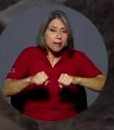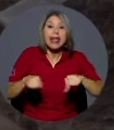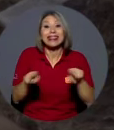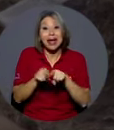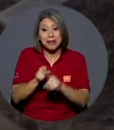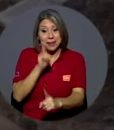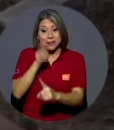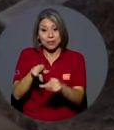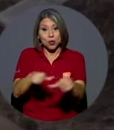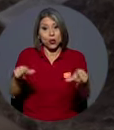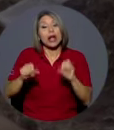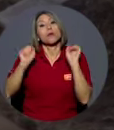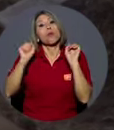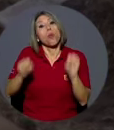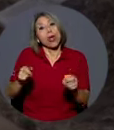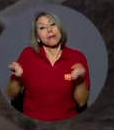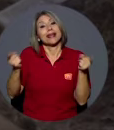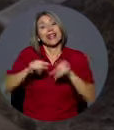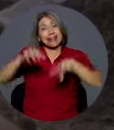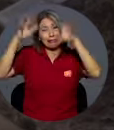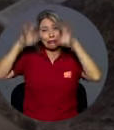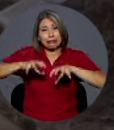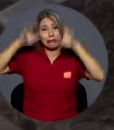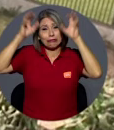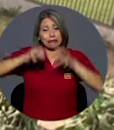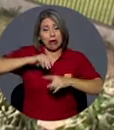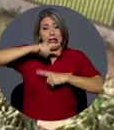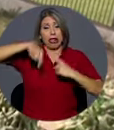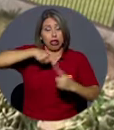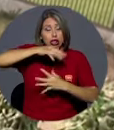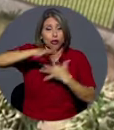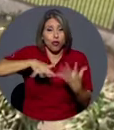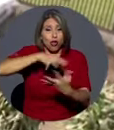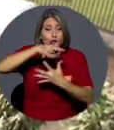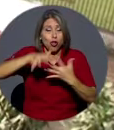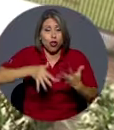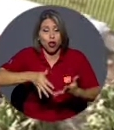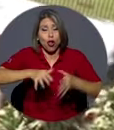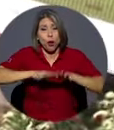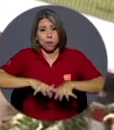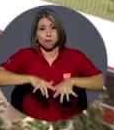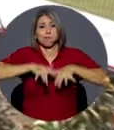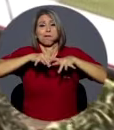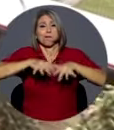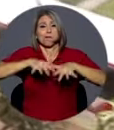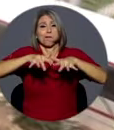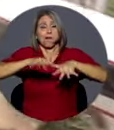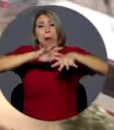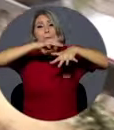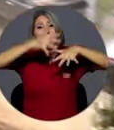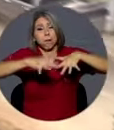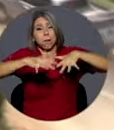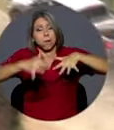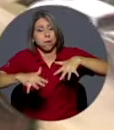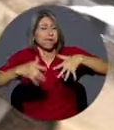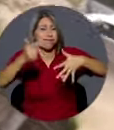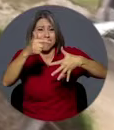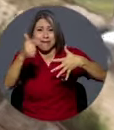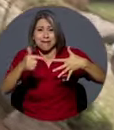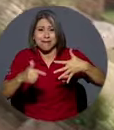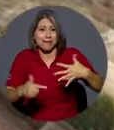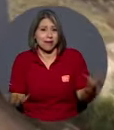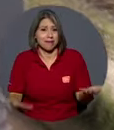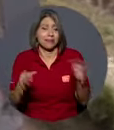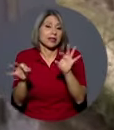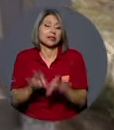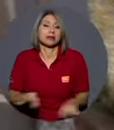verse afectado también por una tormenta tropical, por una inundación, un deslizamiento. Entonces en un ambiente multiamenaza es